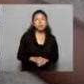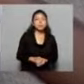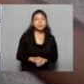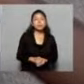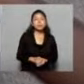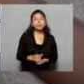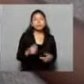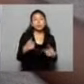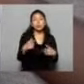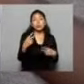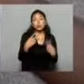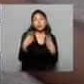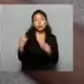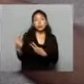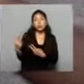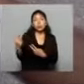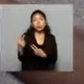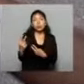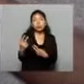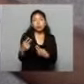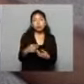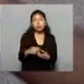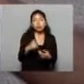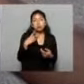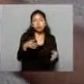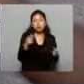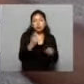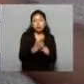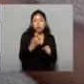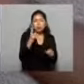yo te comentaba recién, por ejemplo, haciendo número ligero,